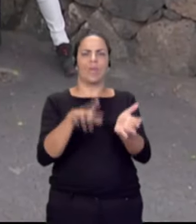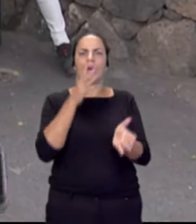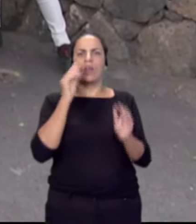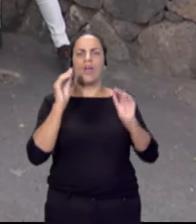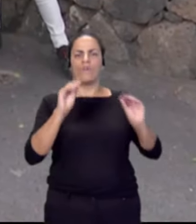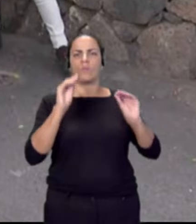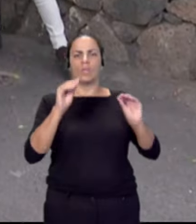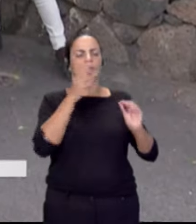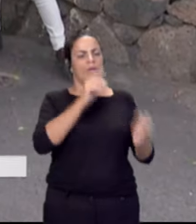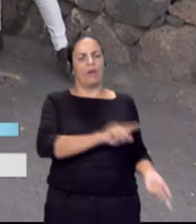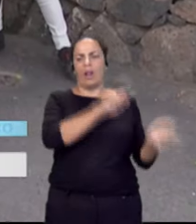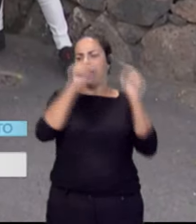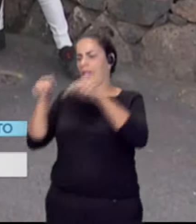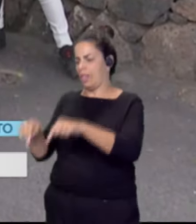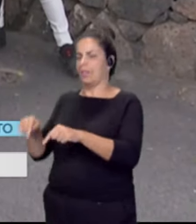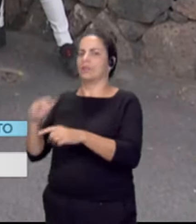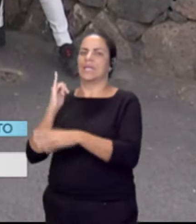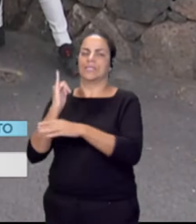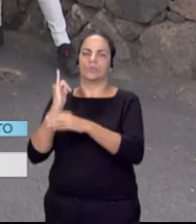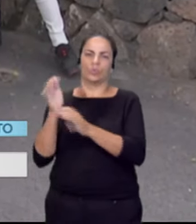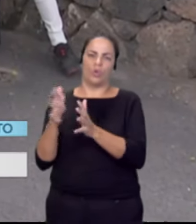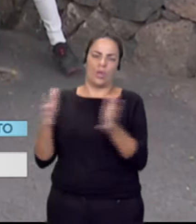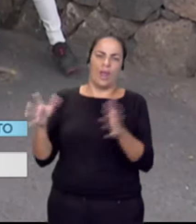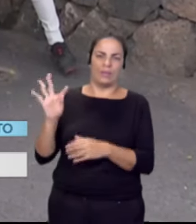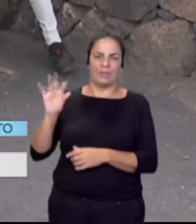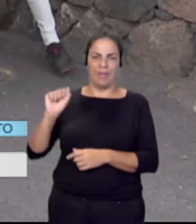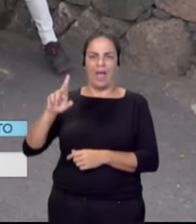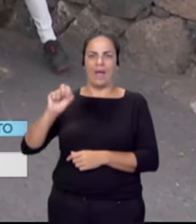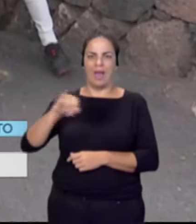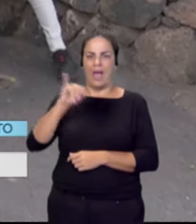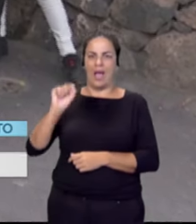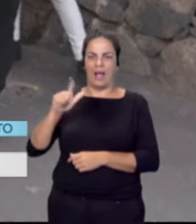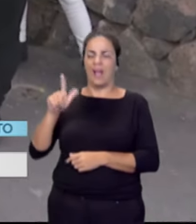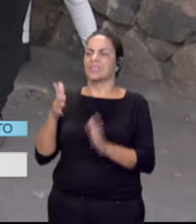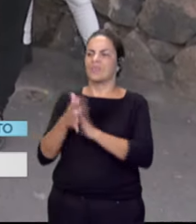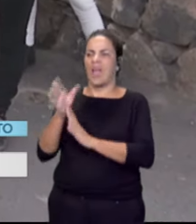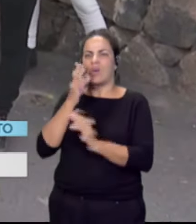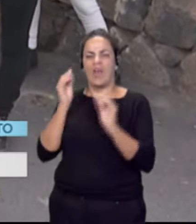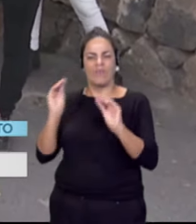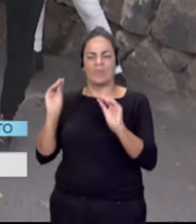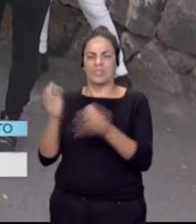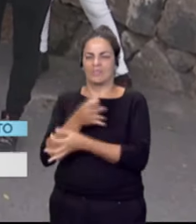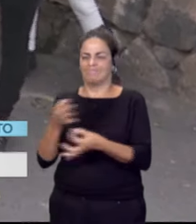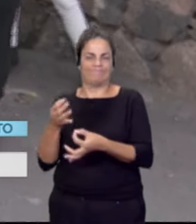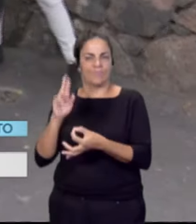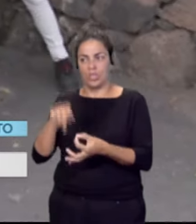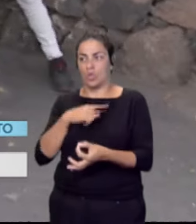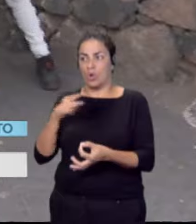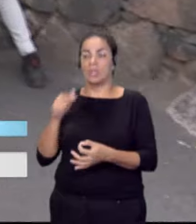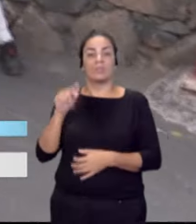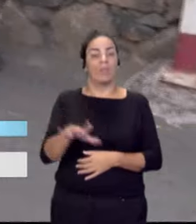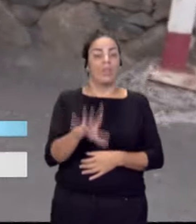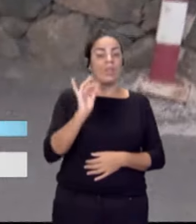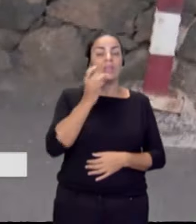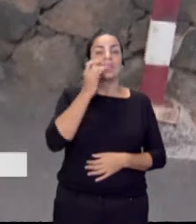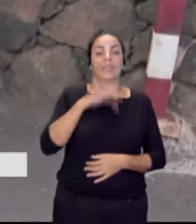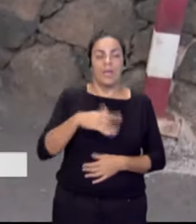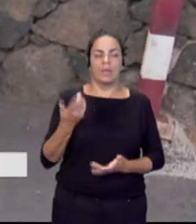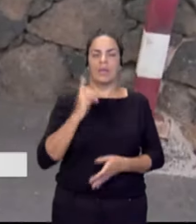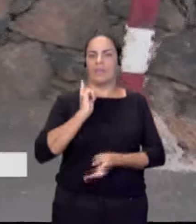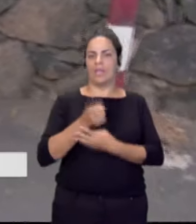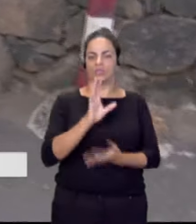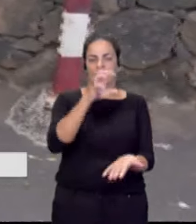IES Gran Tarajal y no cuentan con una formación en condiciones. Esta decisión ha sido tomada por la dirección del